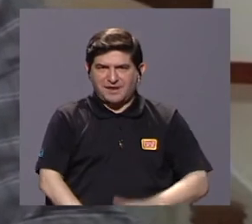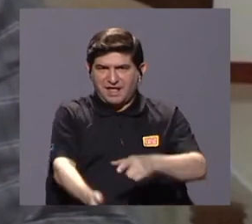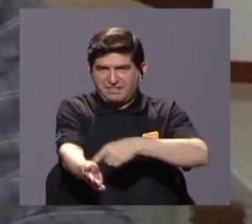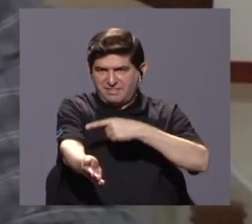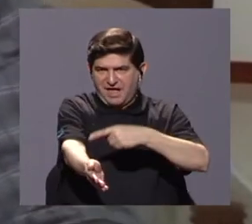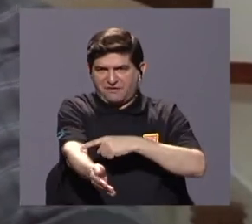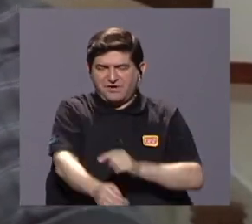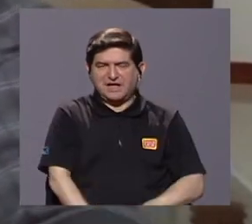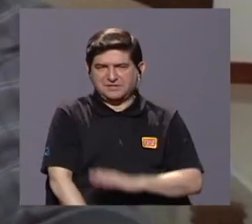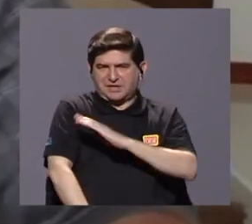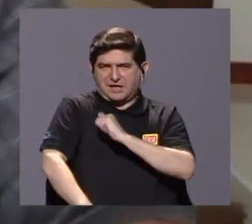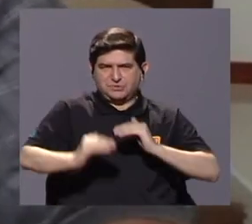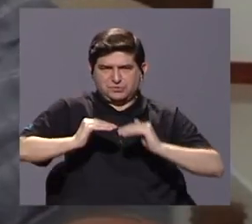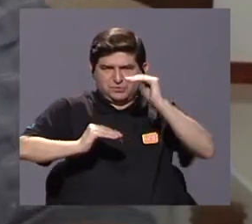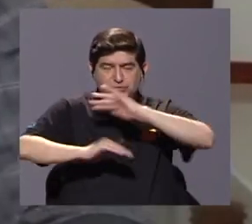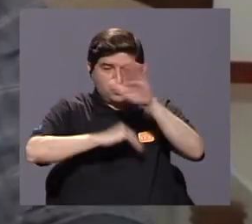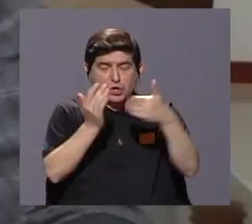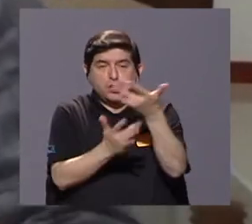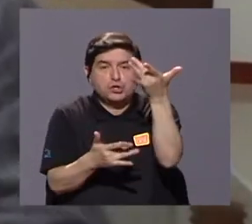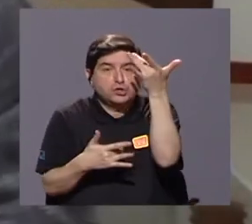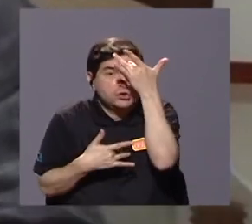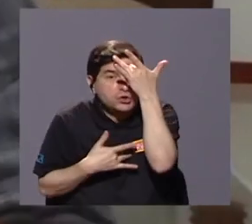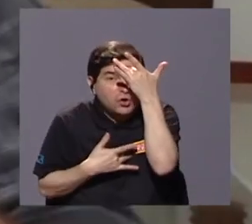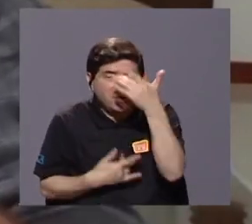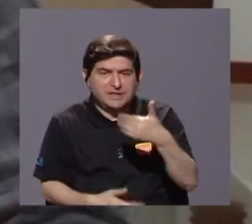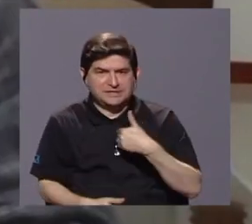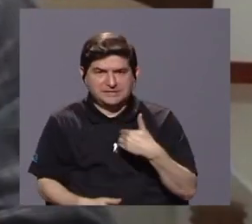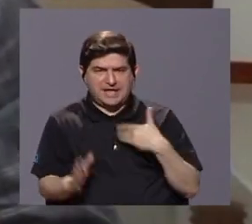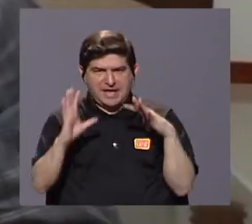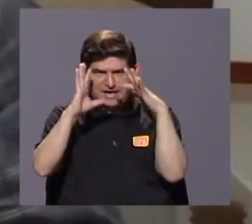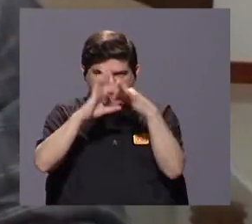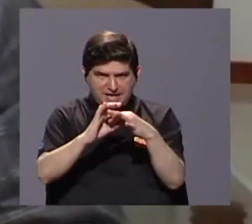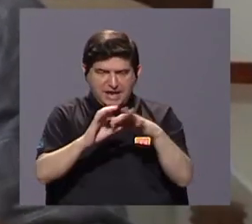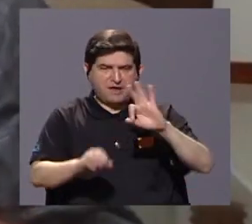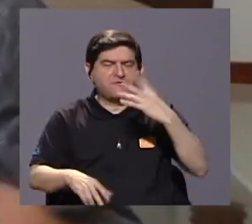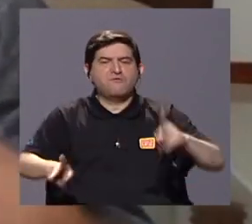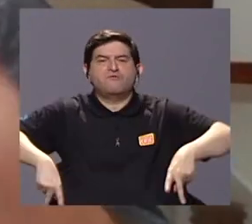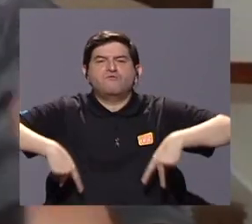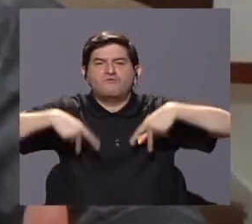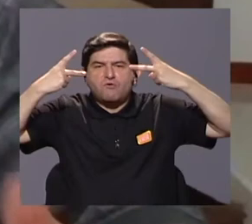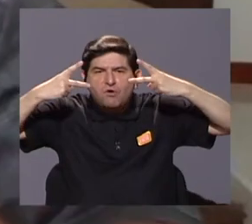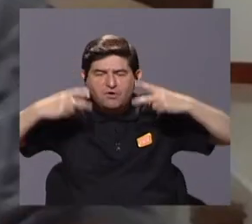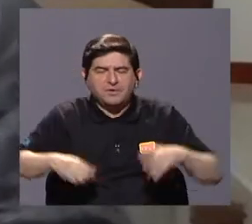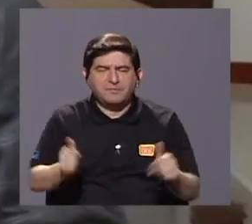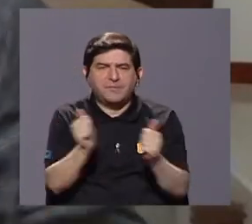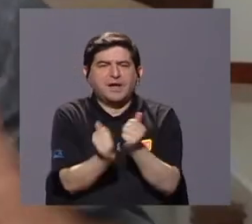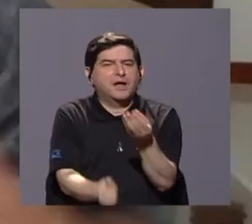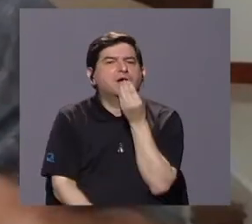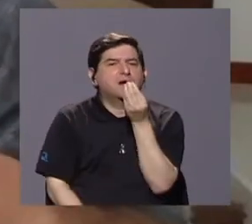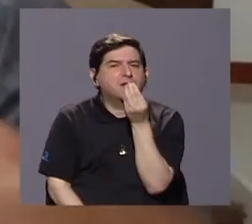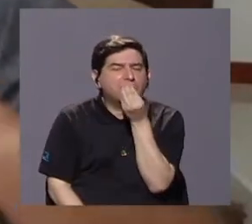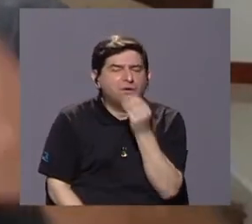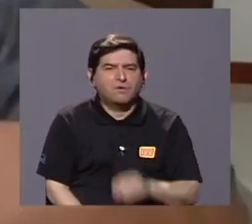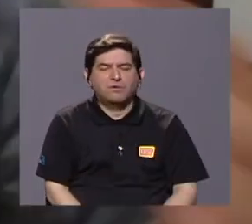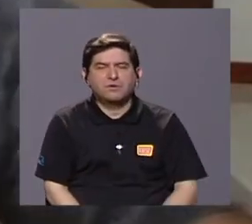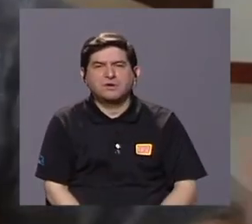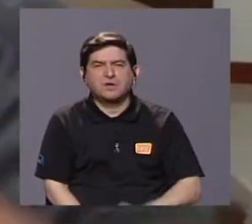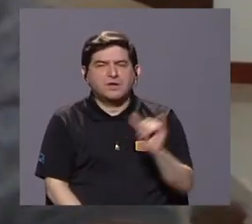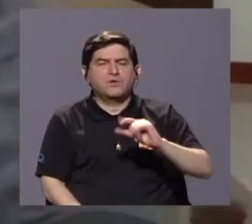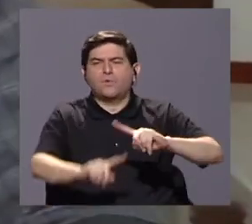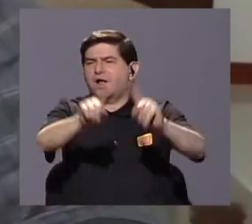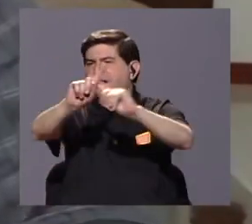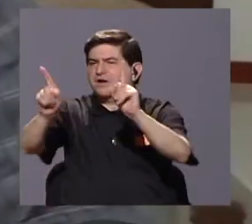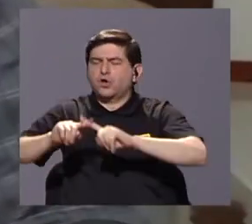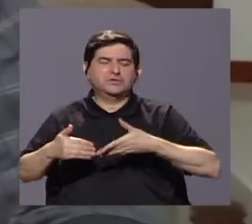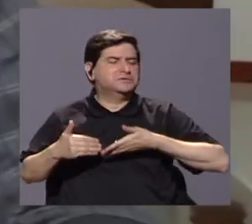diabetes, la hipertensión y todo este tipo de enfermedades que tienen mucho que ver con estilos de vida, que tienen que ver con alimentación, que tienen que ver con otro montón